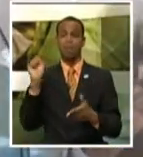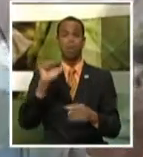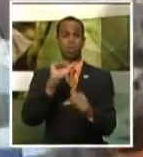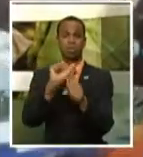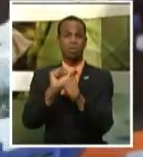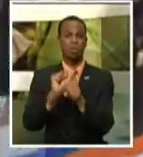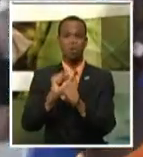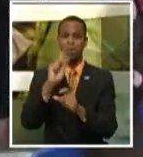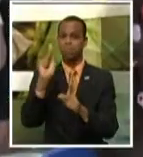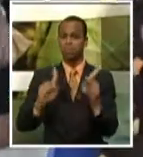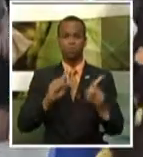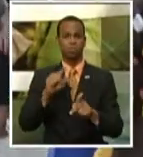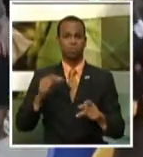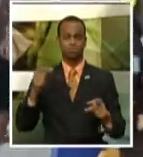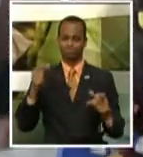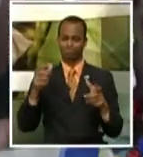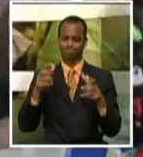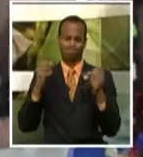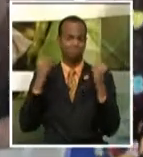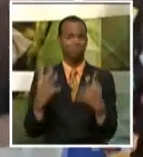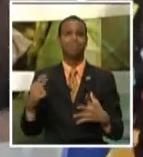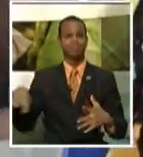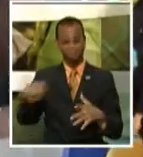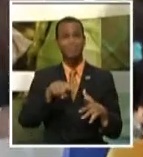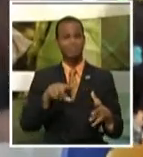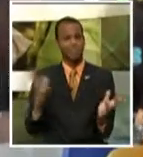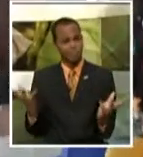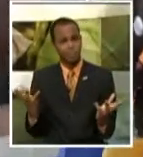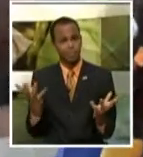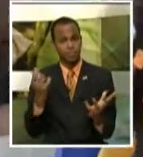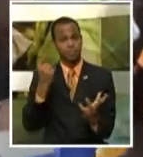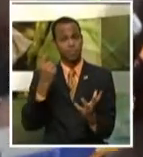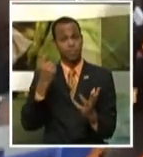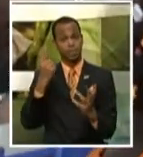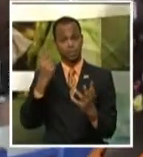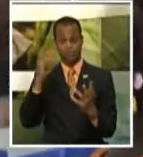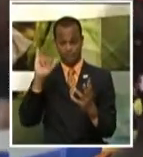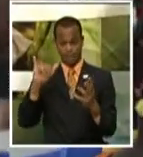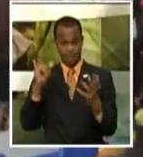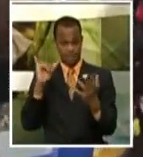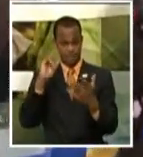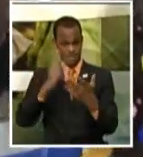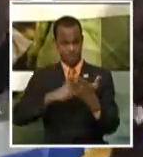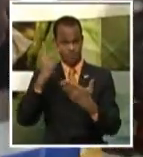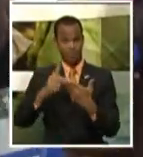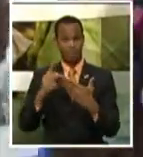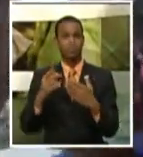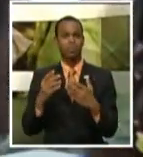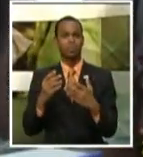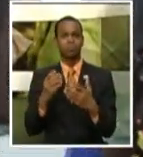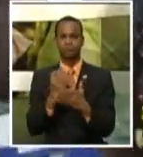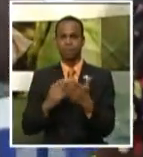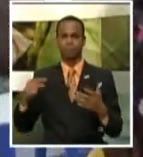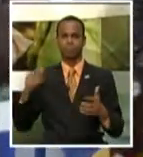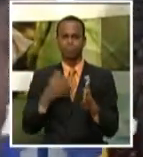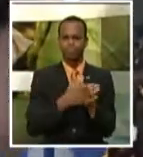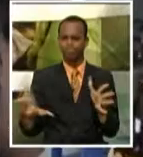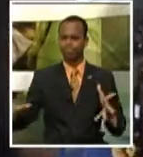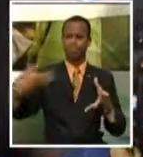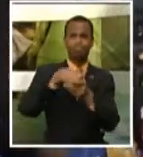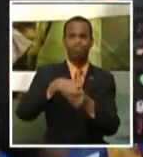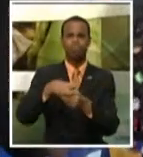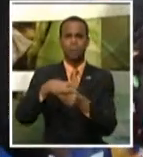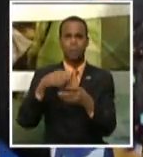manera, con más personas trabajando. Este programa es parte de un programa integral. No lo vean